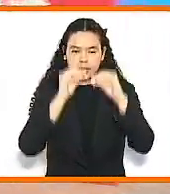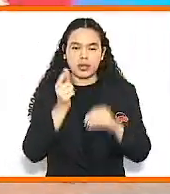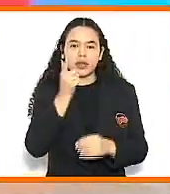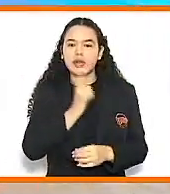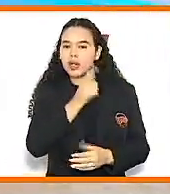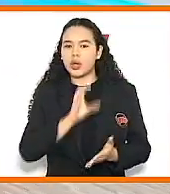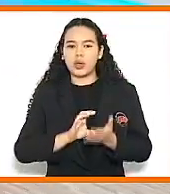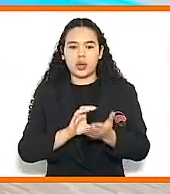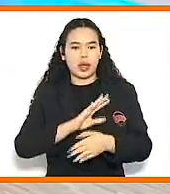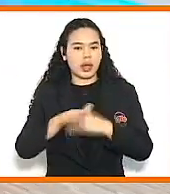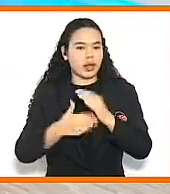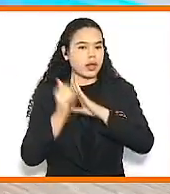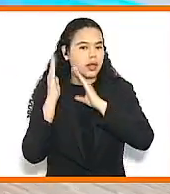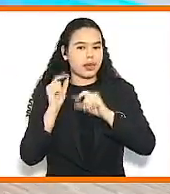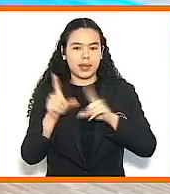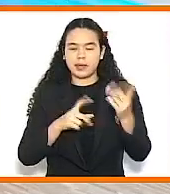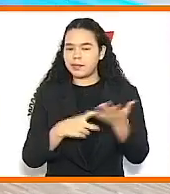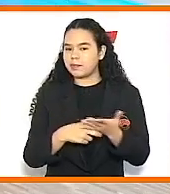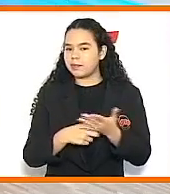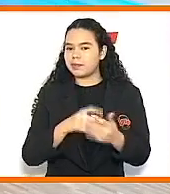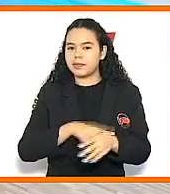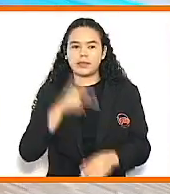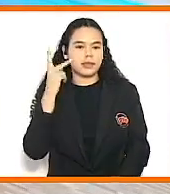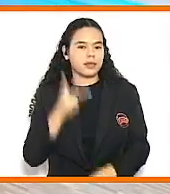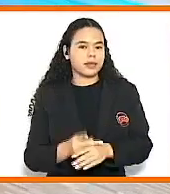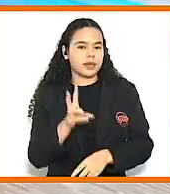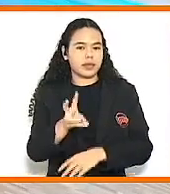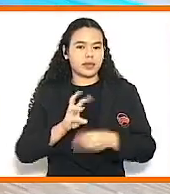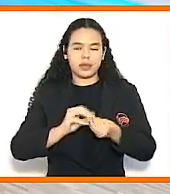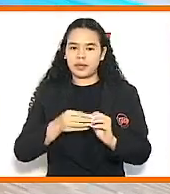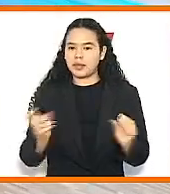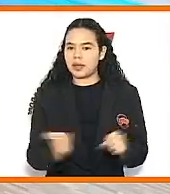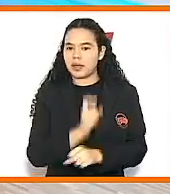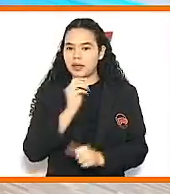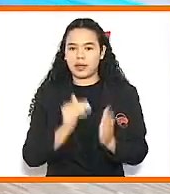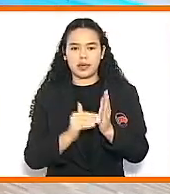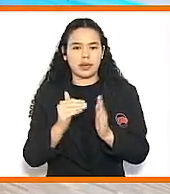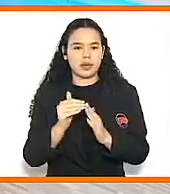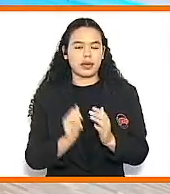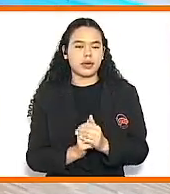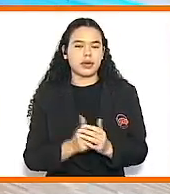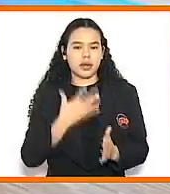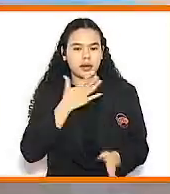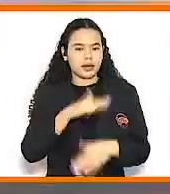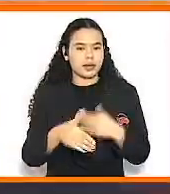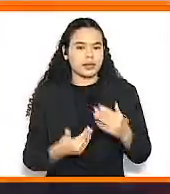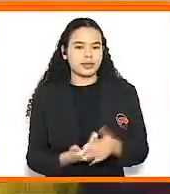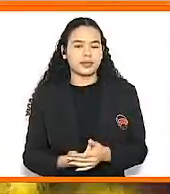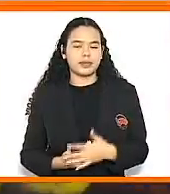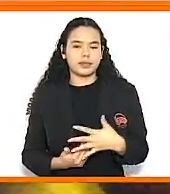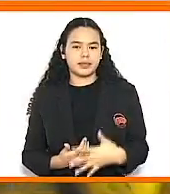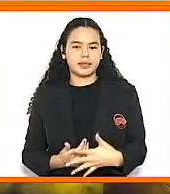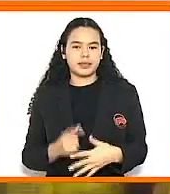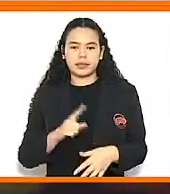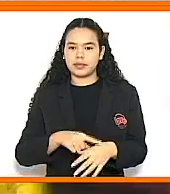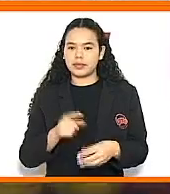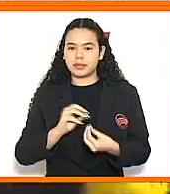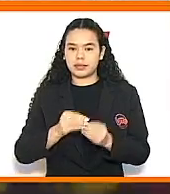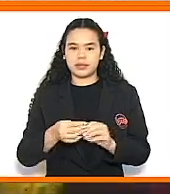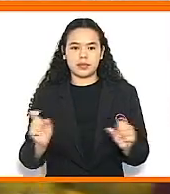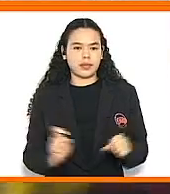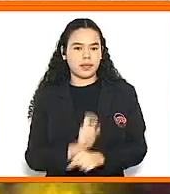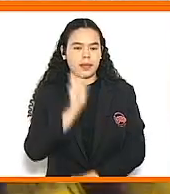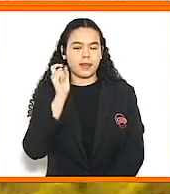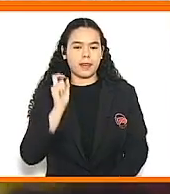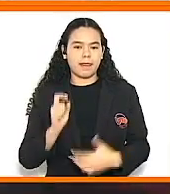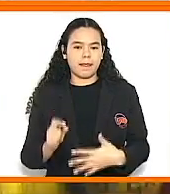Solo tengas tu boleto en mano porque vamos a conocer cuáles son esos 6 números millonarios. Suerte, porque nuestro primer número